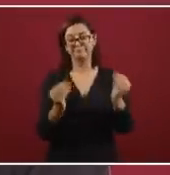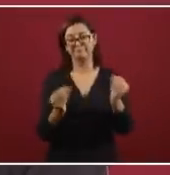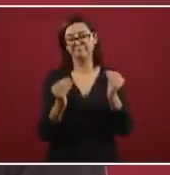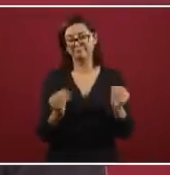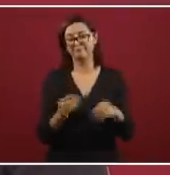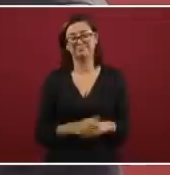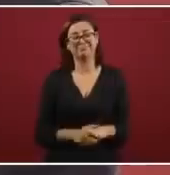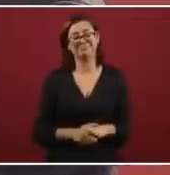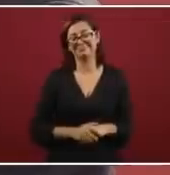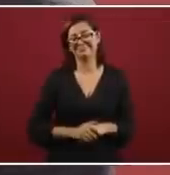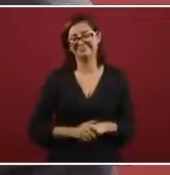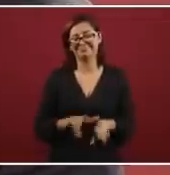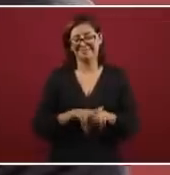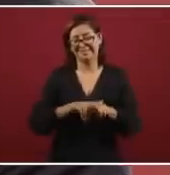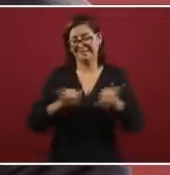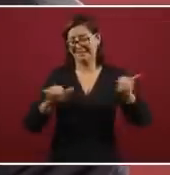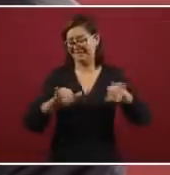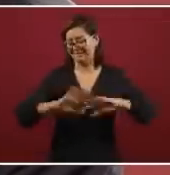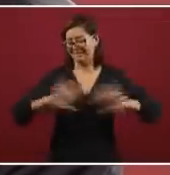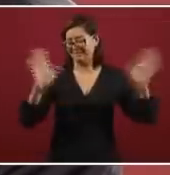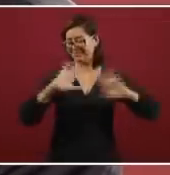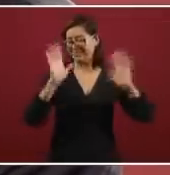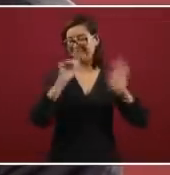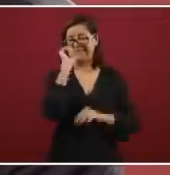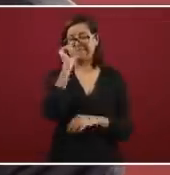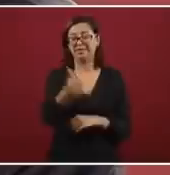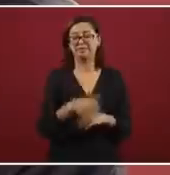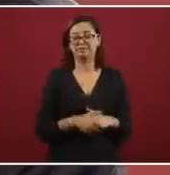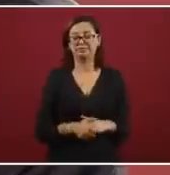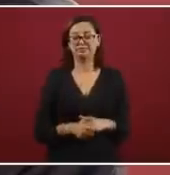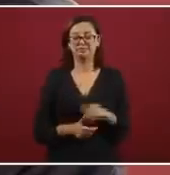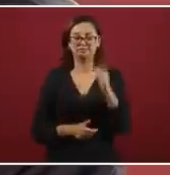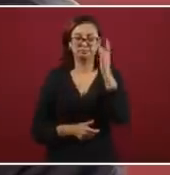No tiene nada que ver con eso. O sea,